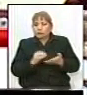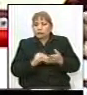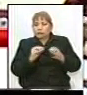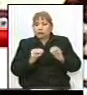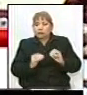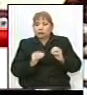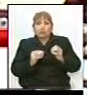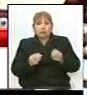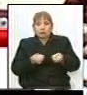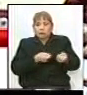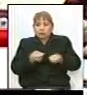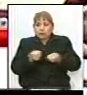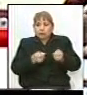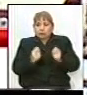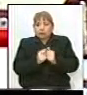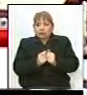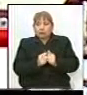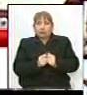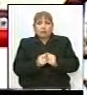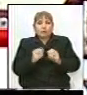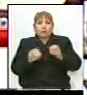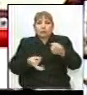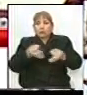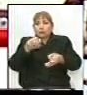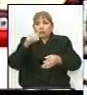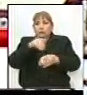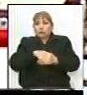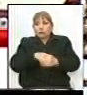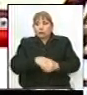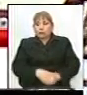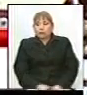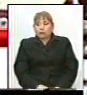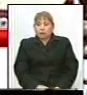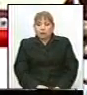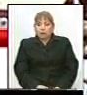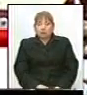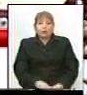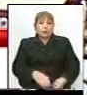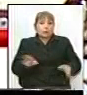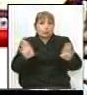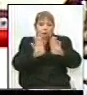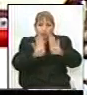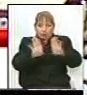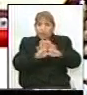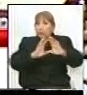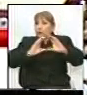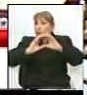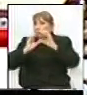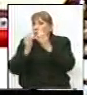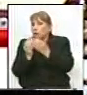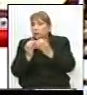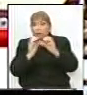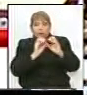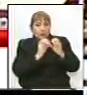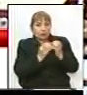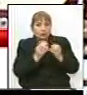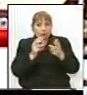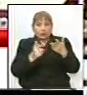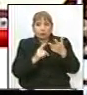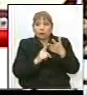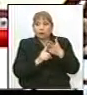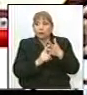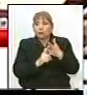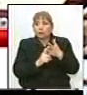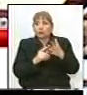en el registro de organizaciones políticas del jurado. Segundo, el cierre de sus locales partidarios. Y tercero,